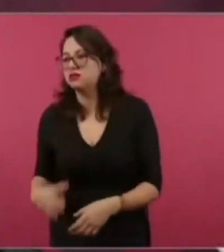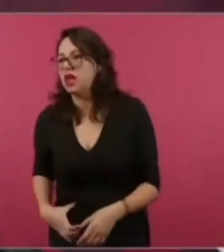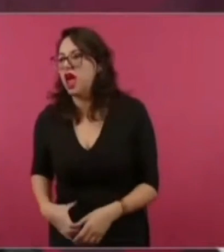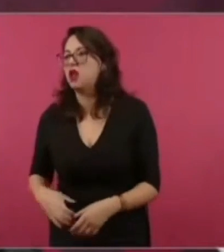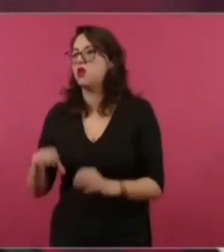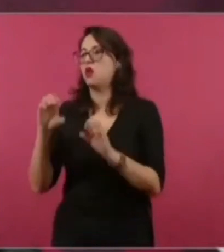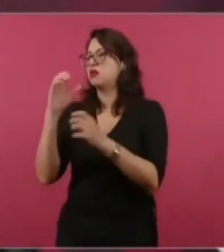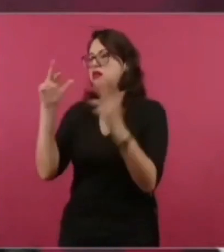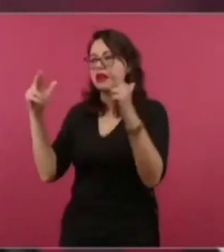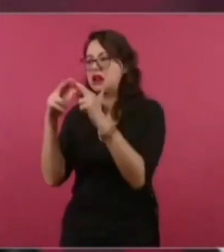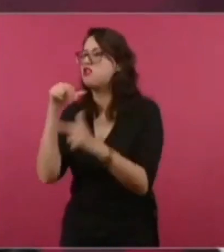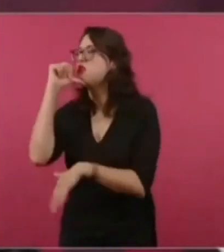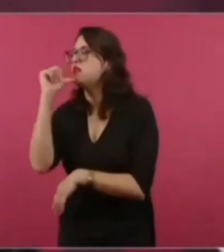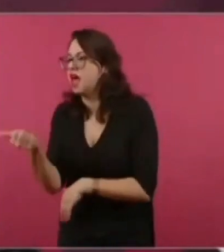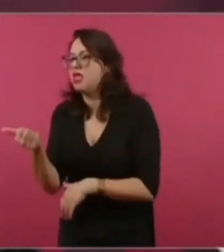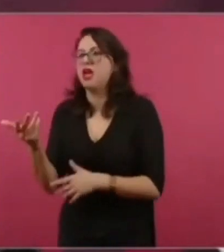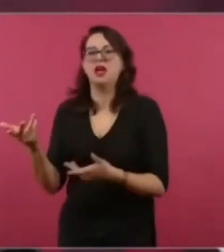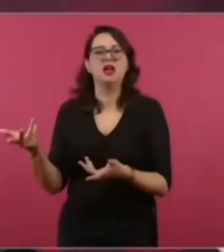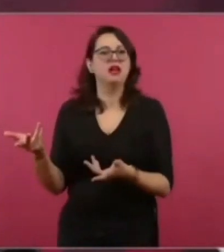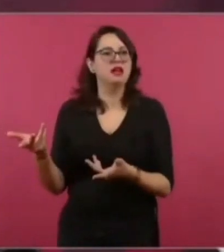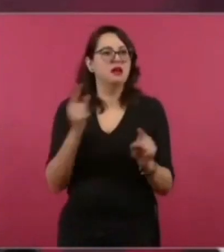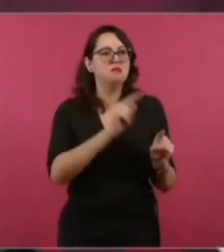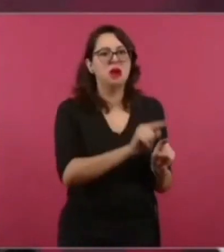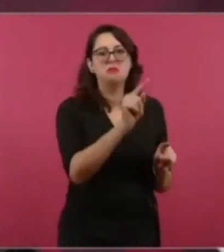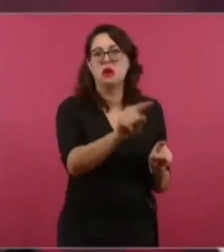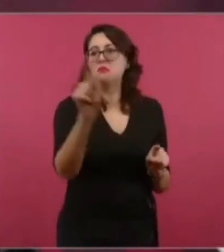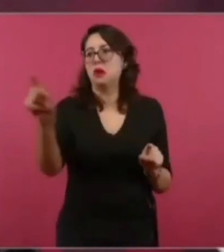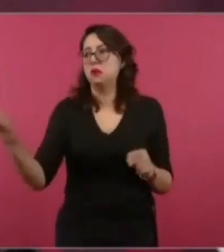donde se